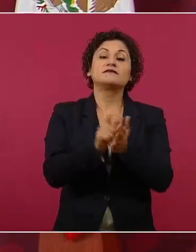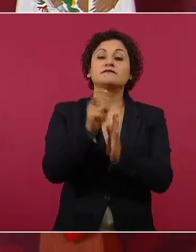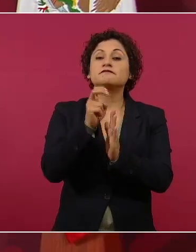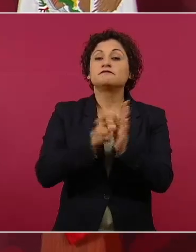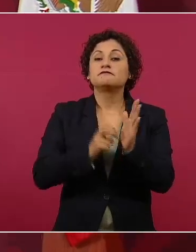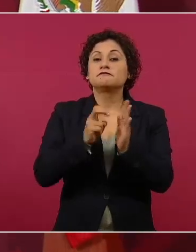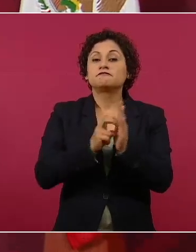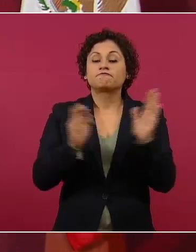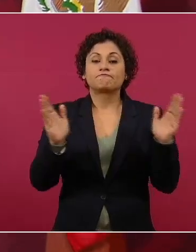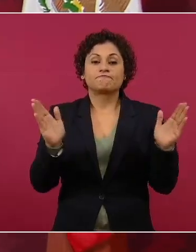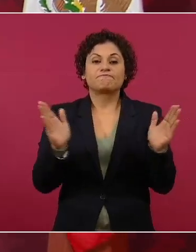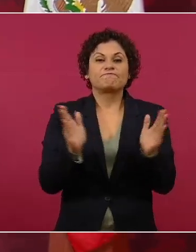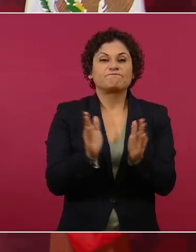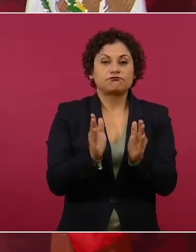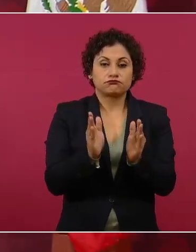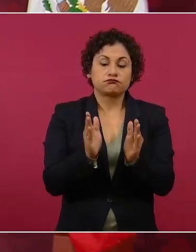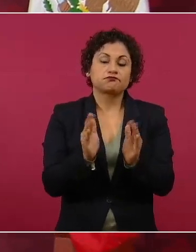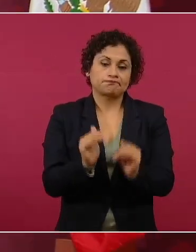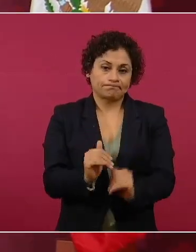acotada,